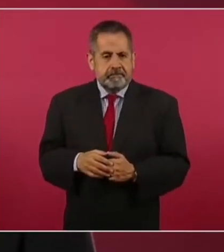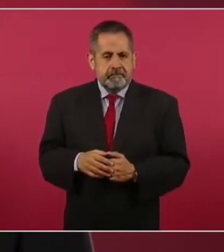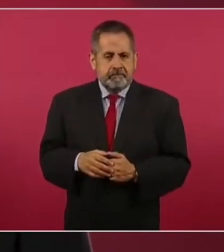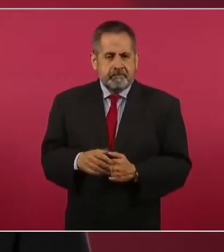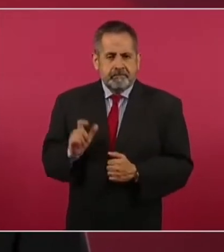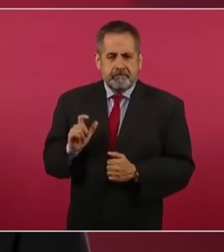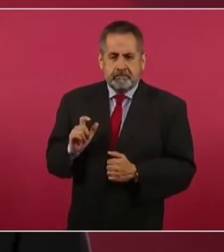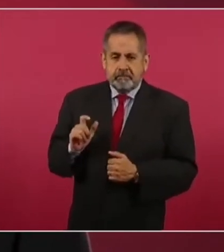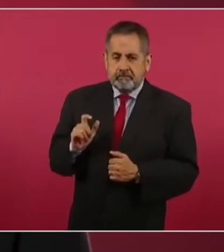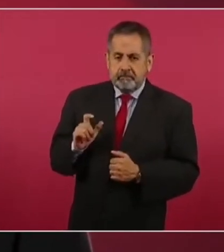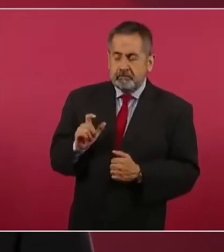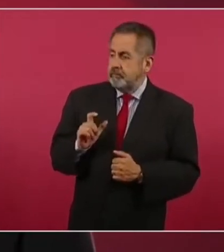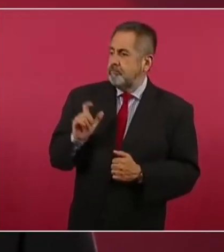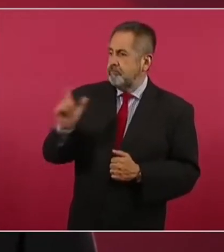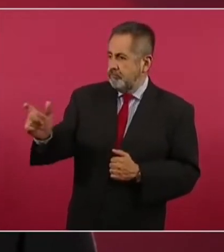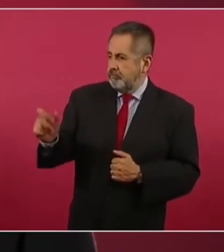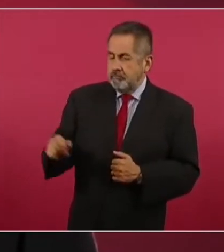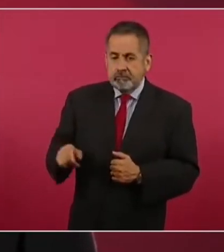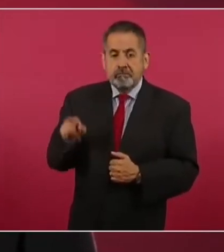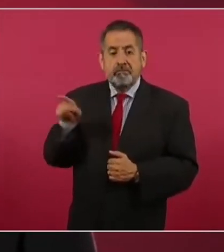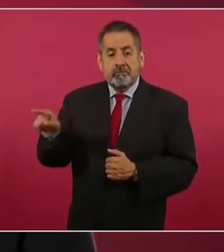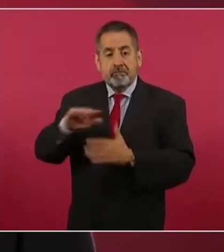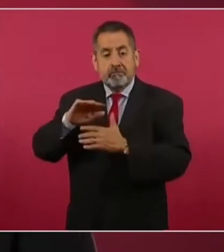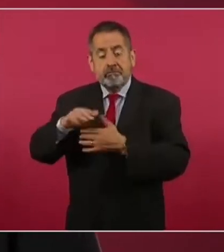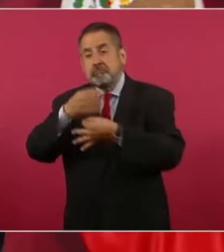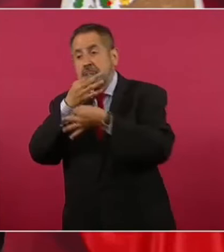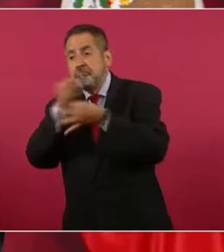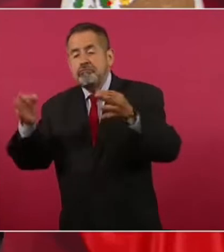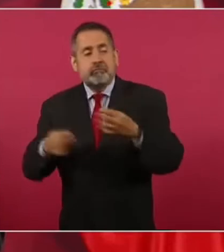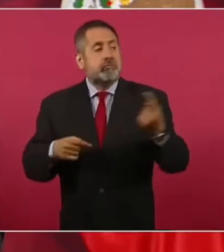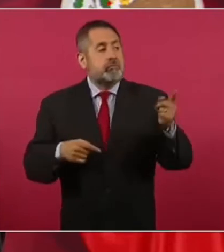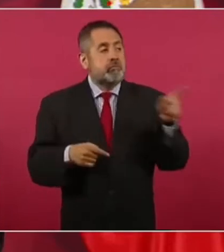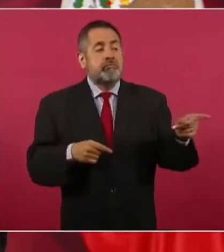es que lo va a decir en la mañanera.